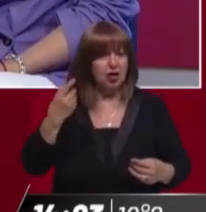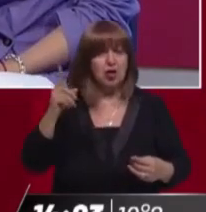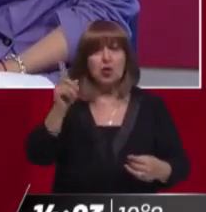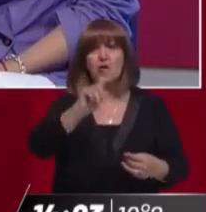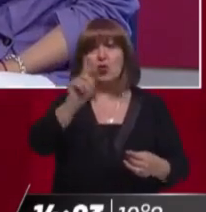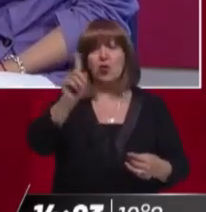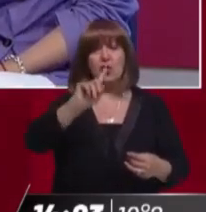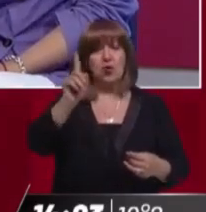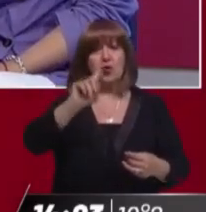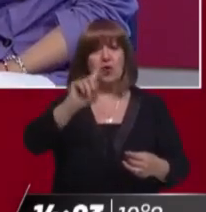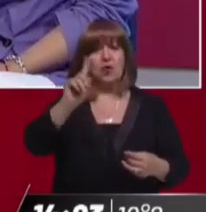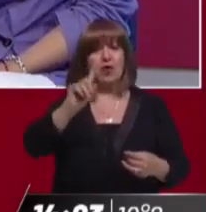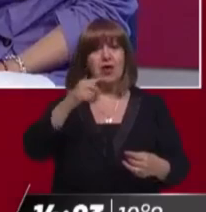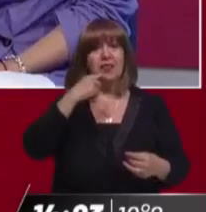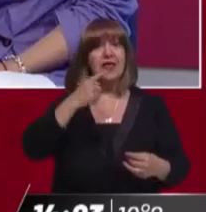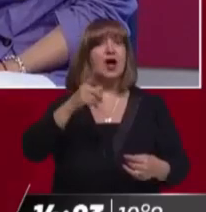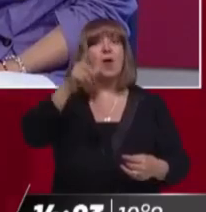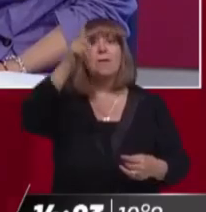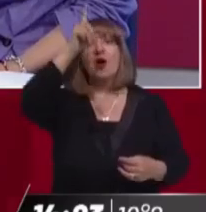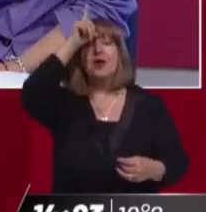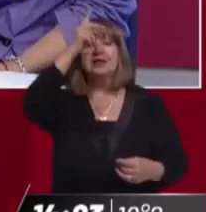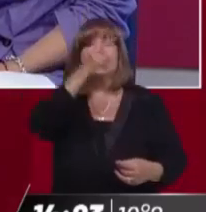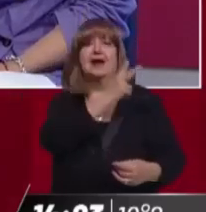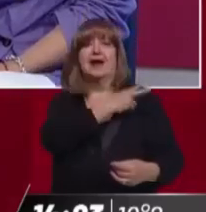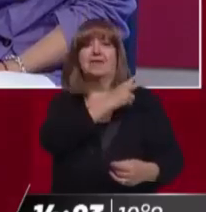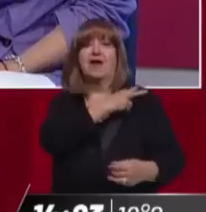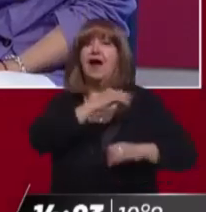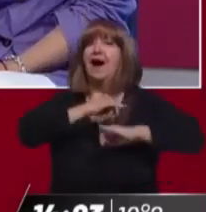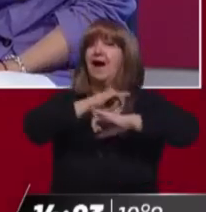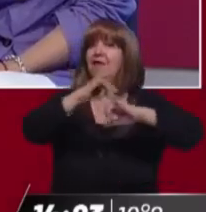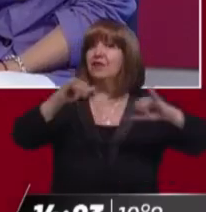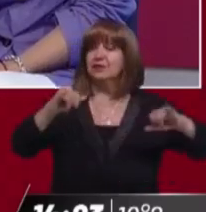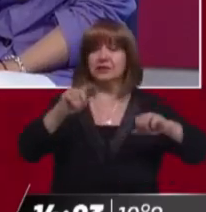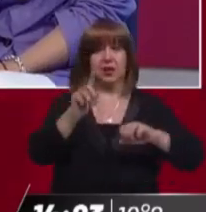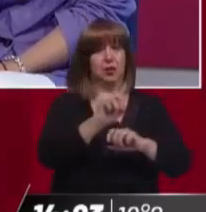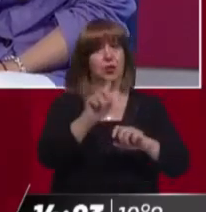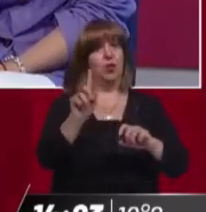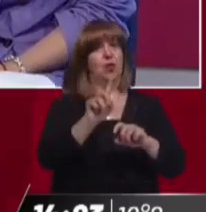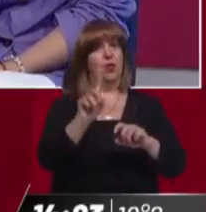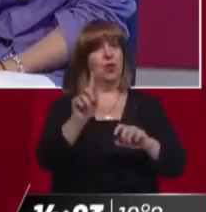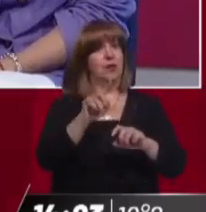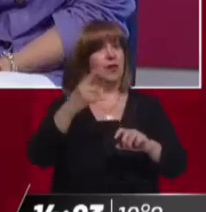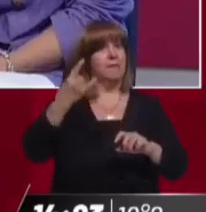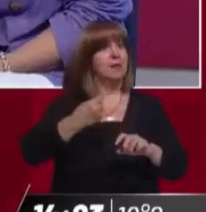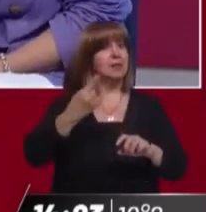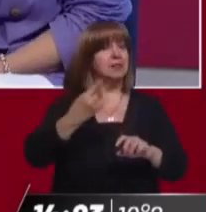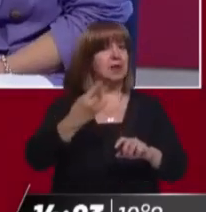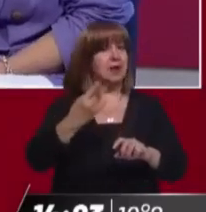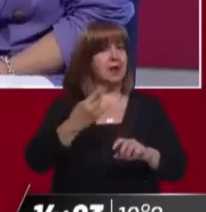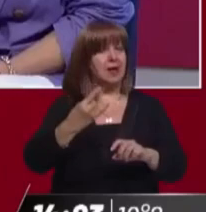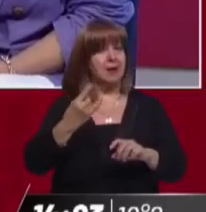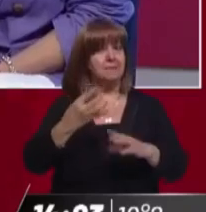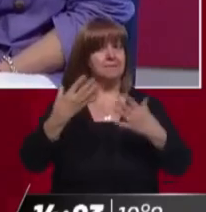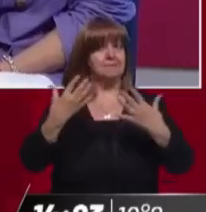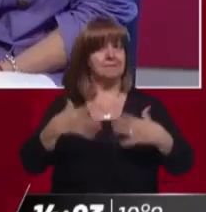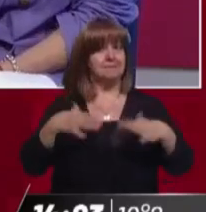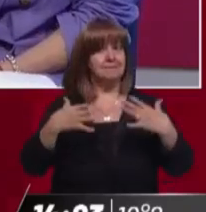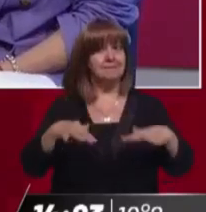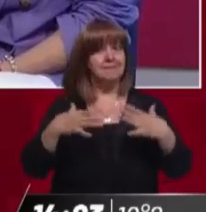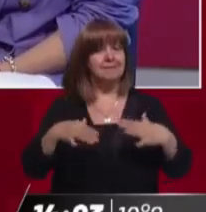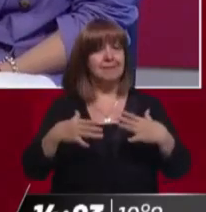comérselas no ira entrar ningún personaje en esto no porque ya cuando uno empieza a escuchar cualquier cosa podría